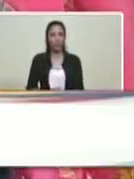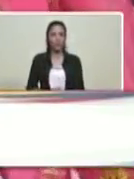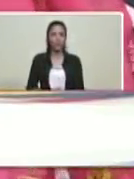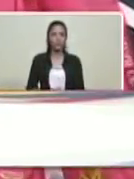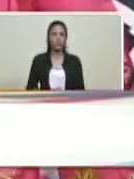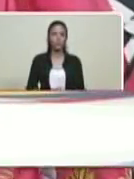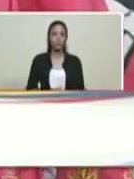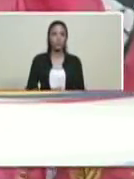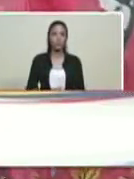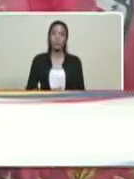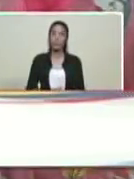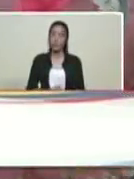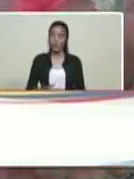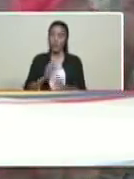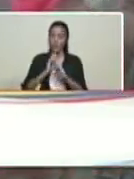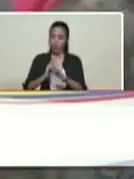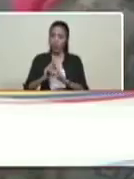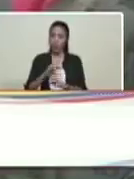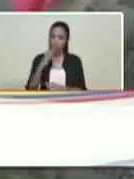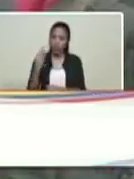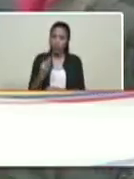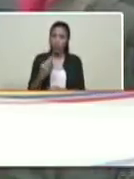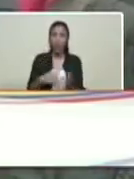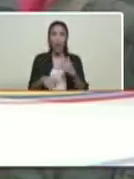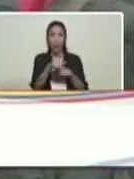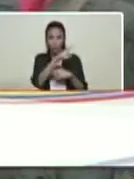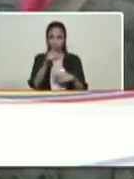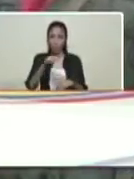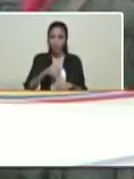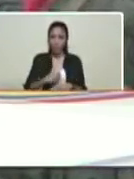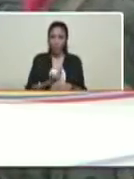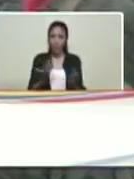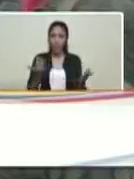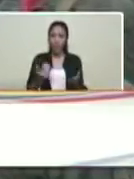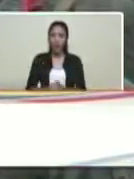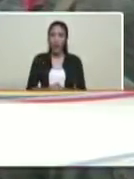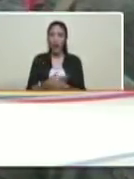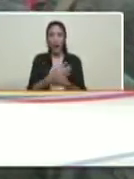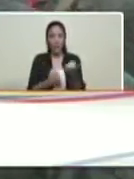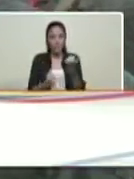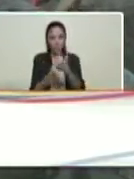responde con el corazón es que alguno de ustedes puede ser proimperialista